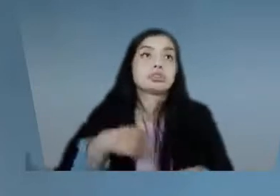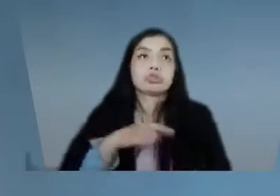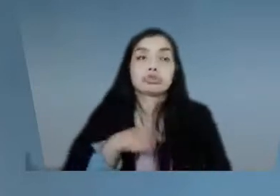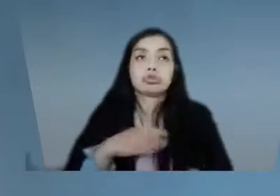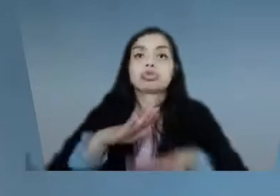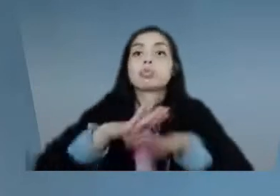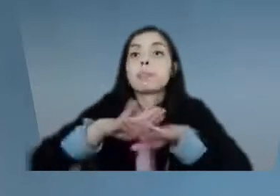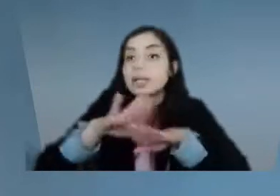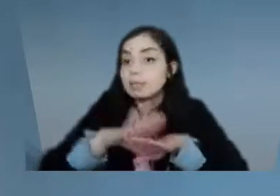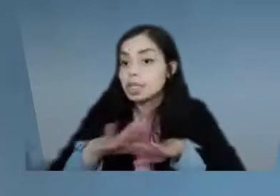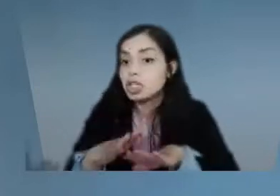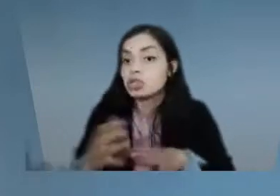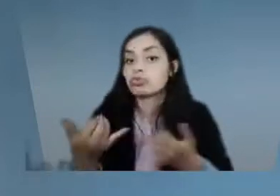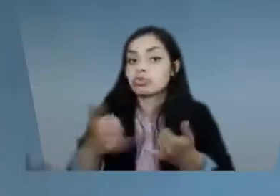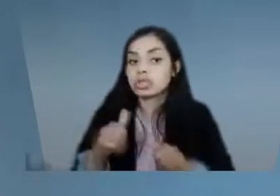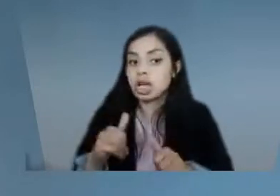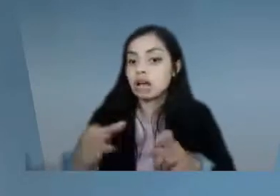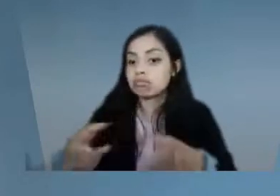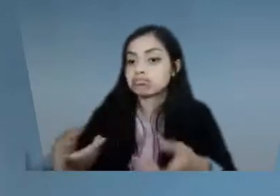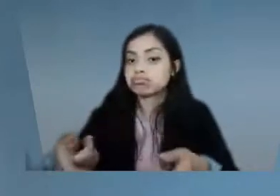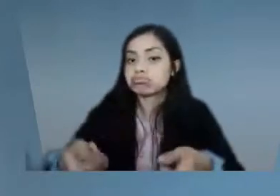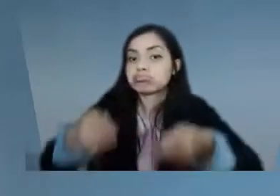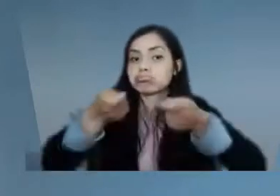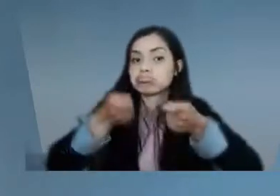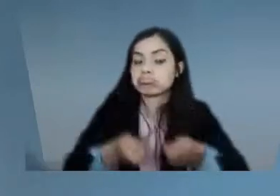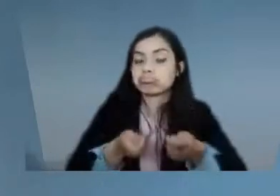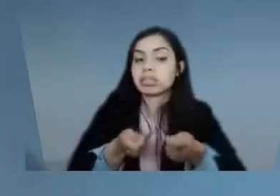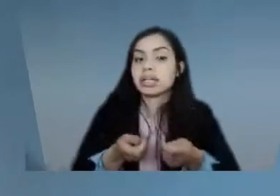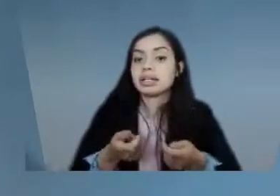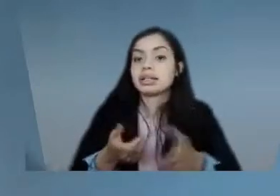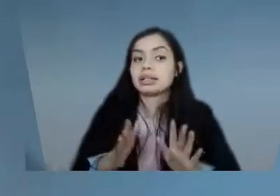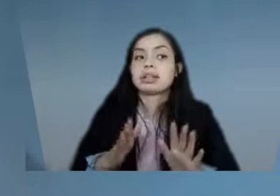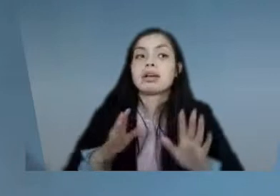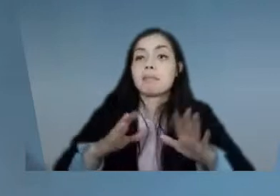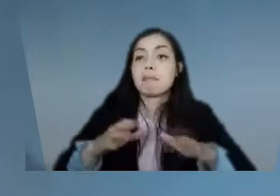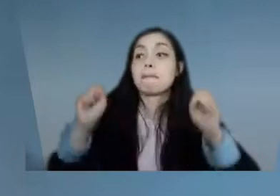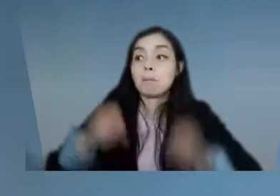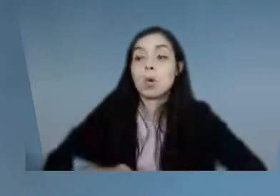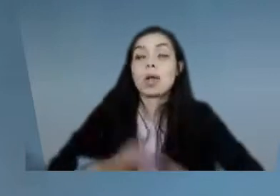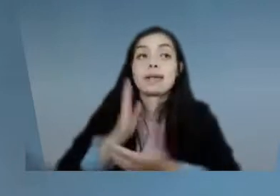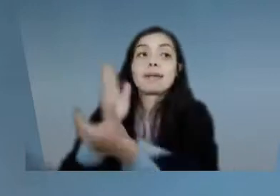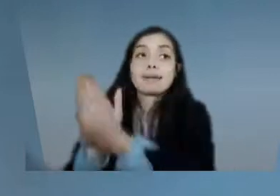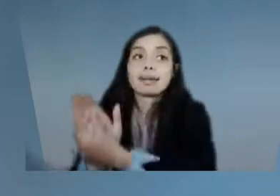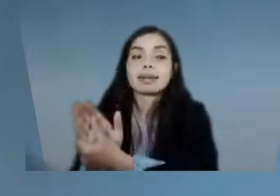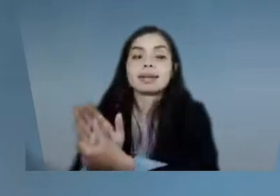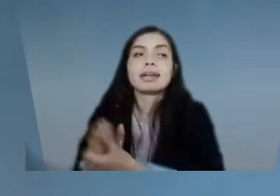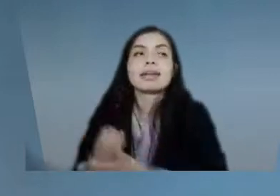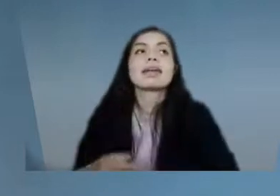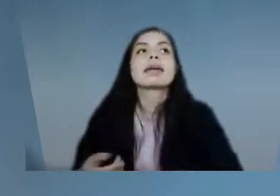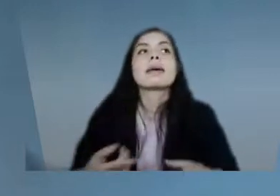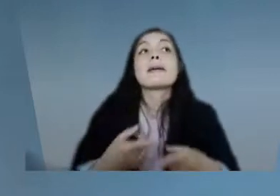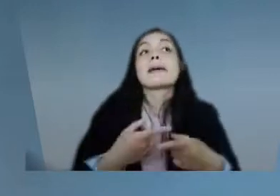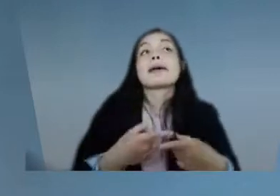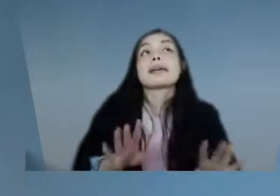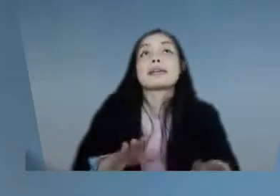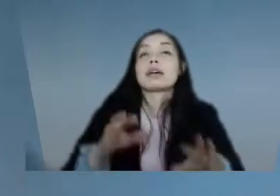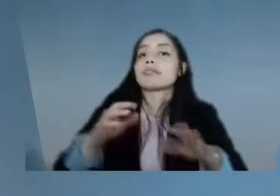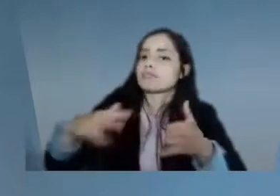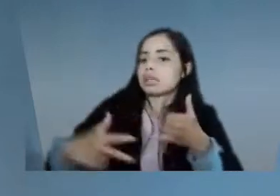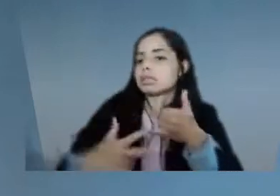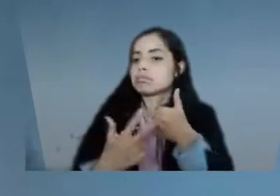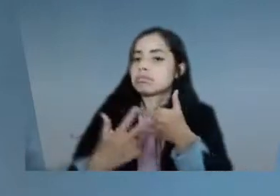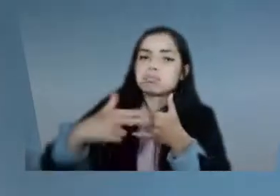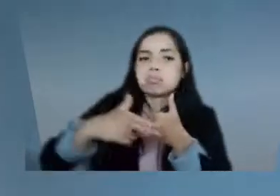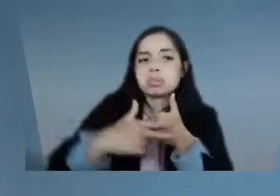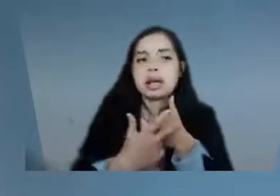hemos realizado toda la logística para estar en el territorio, volvemos, hacemos la expedición y una vez obtenemos todos